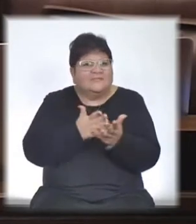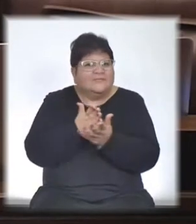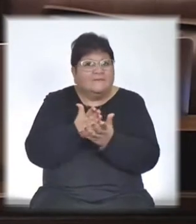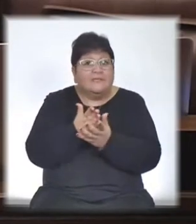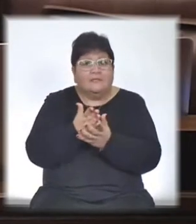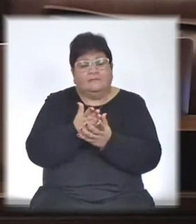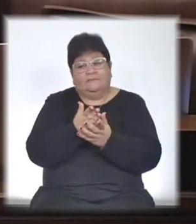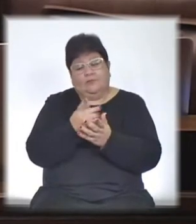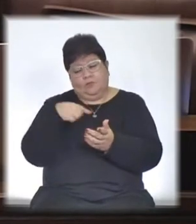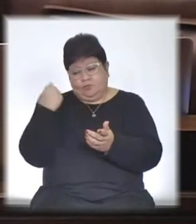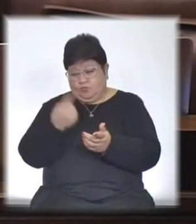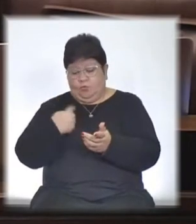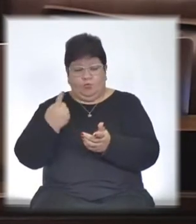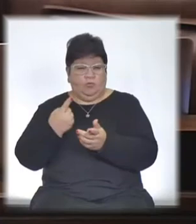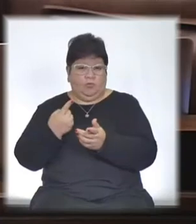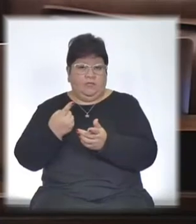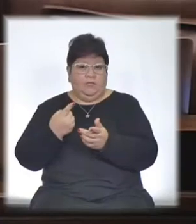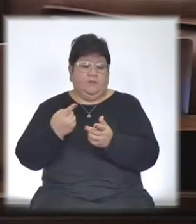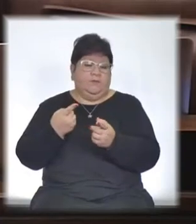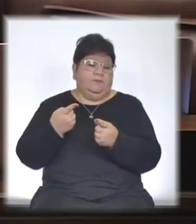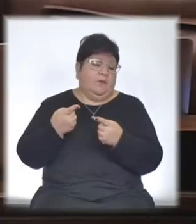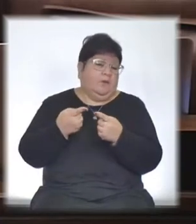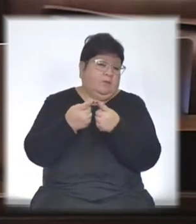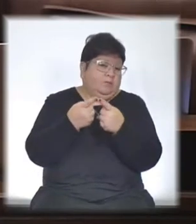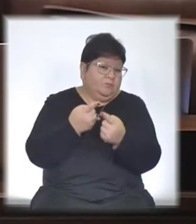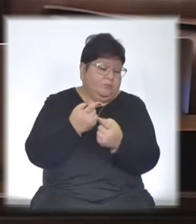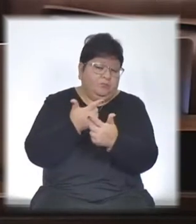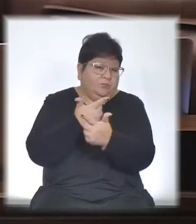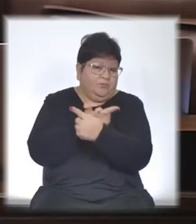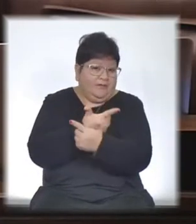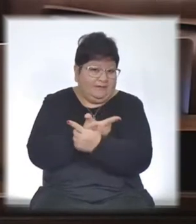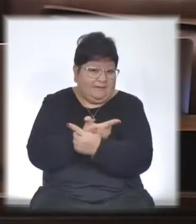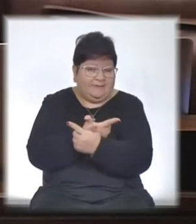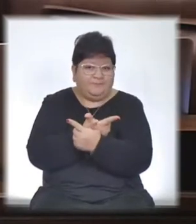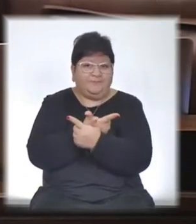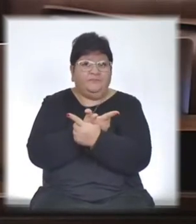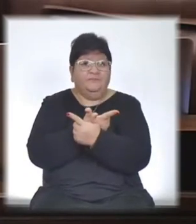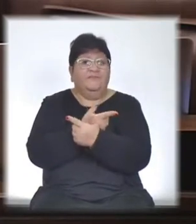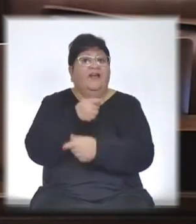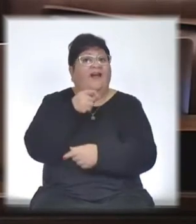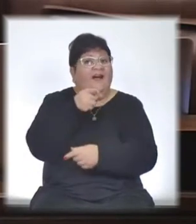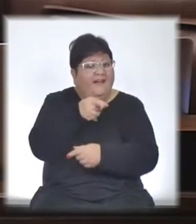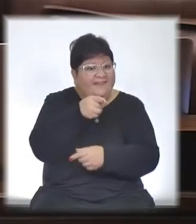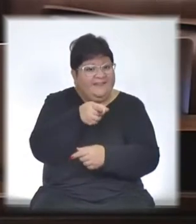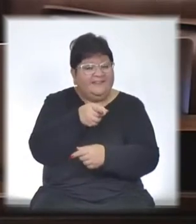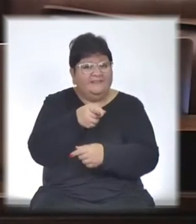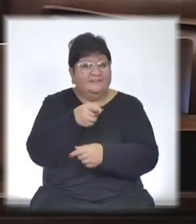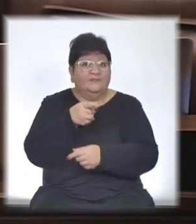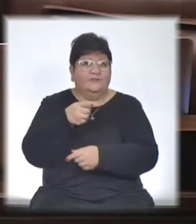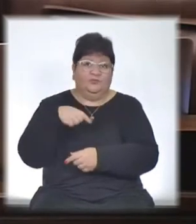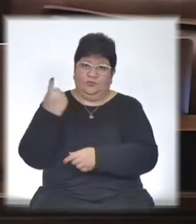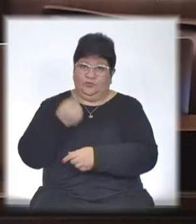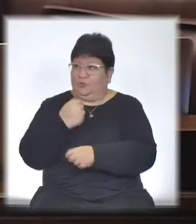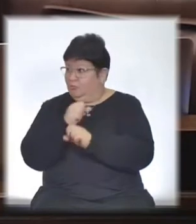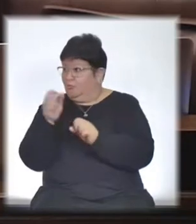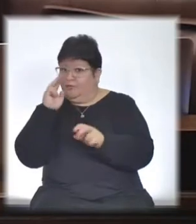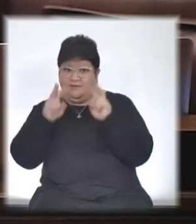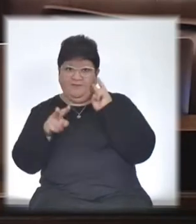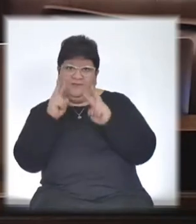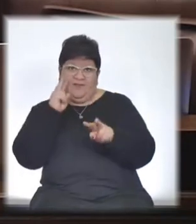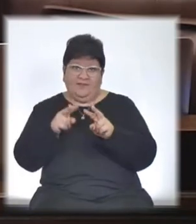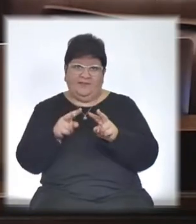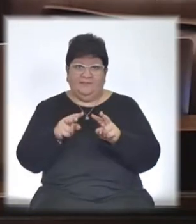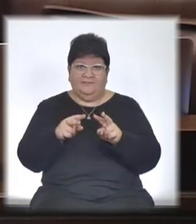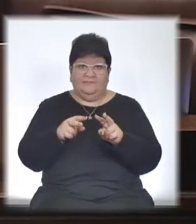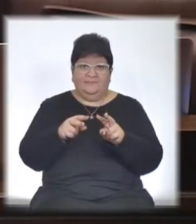Punta Carreta, una parte pequeña de este colectivo, decidimos, ustedes lo pueden ver si van a hacer compras al